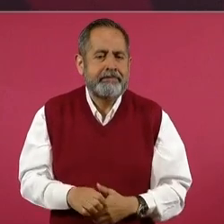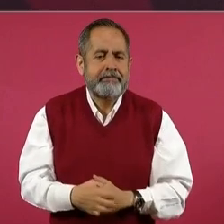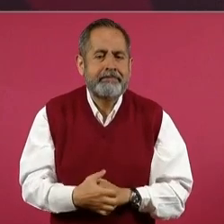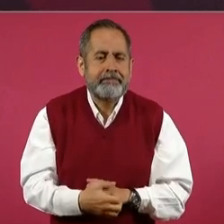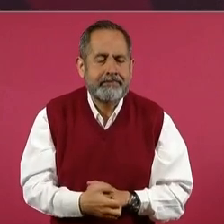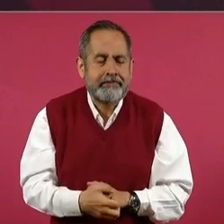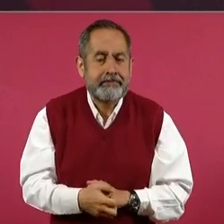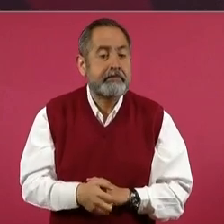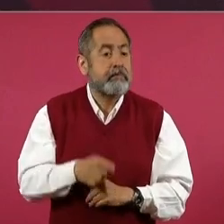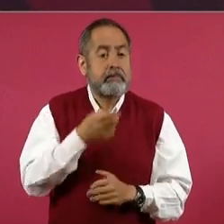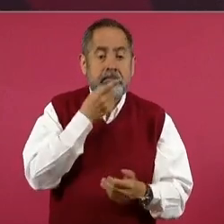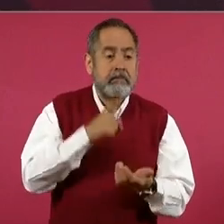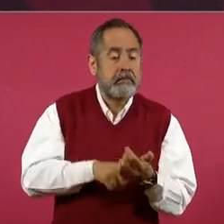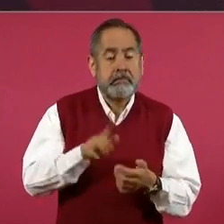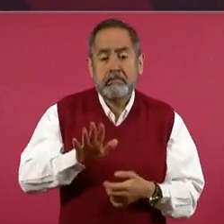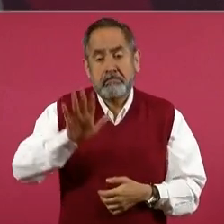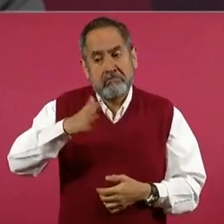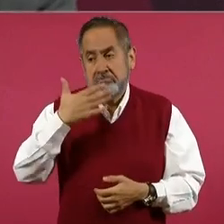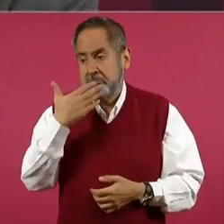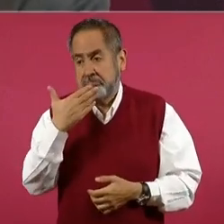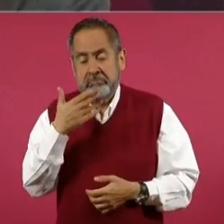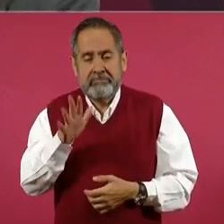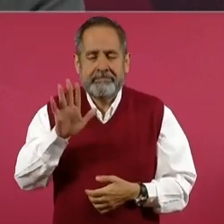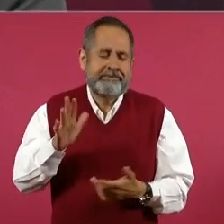pues en apariencia, ¿no?